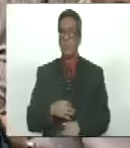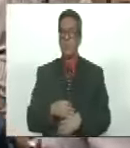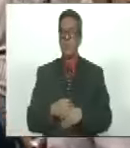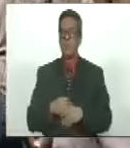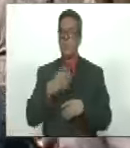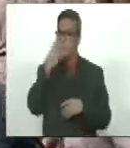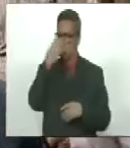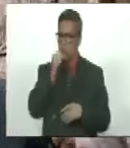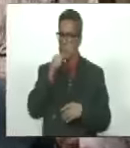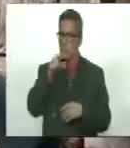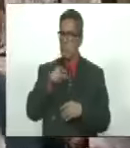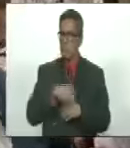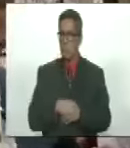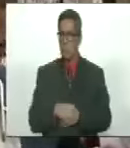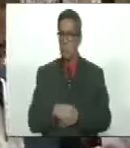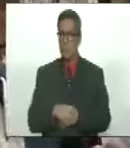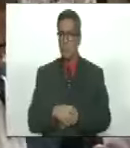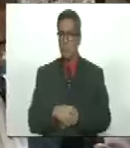entender